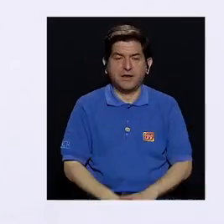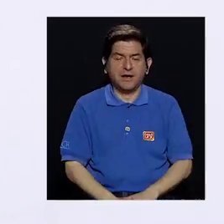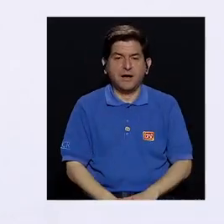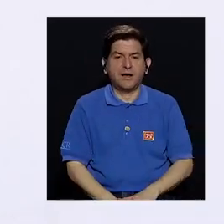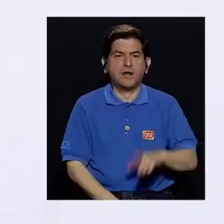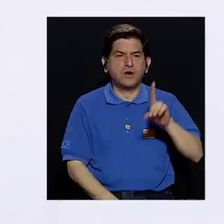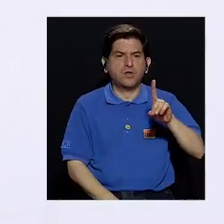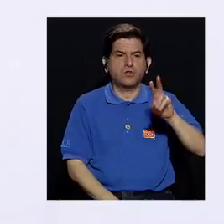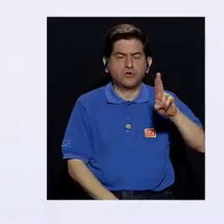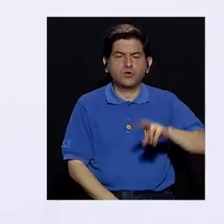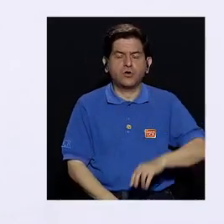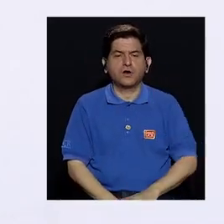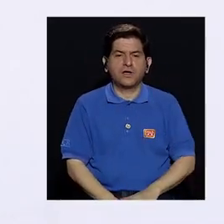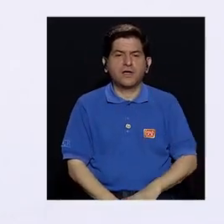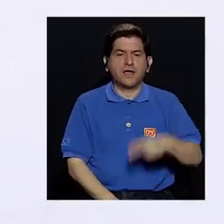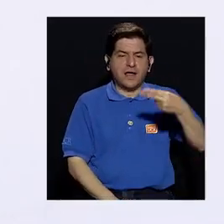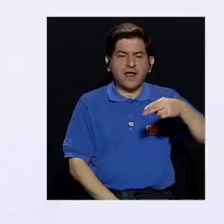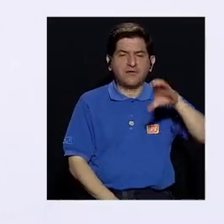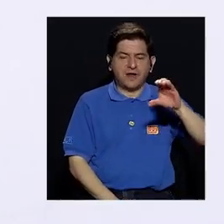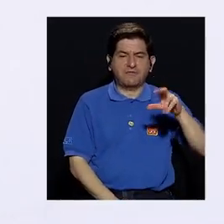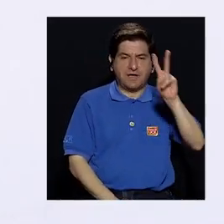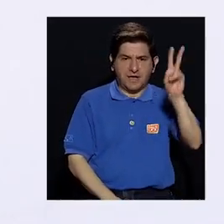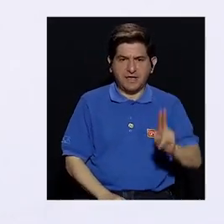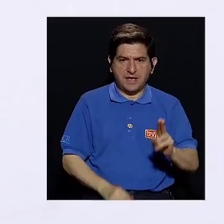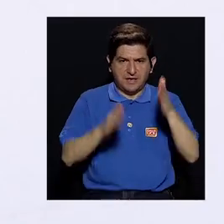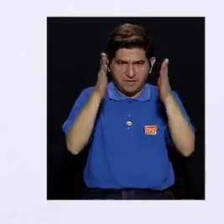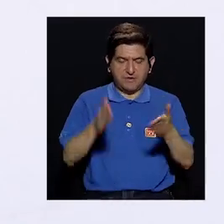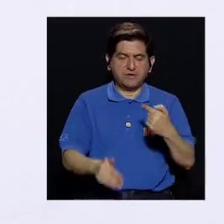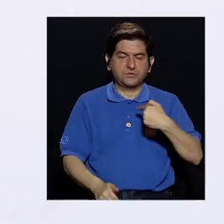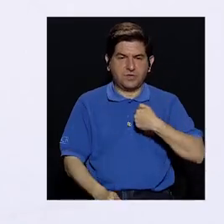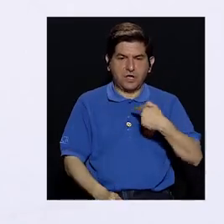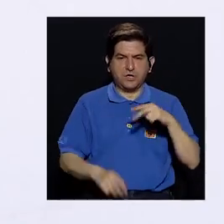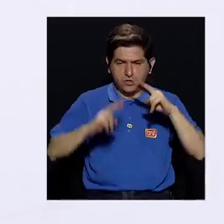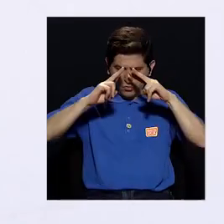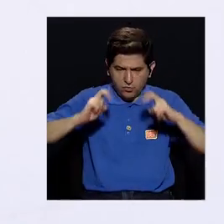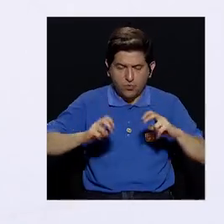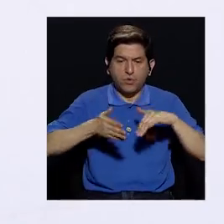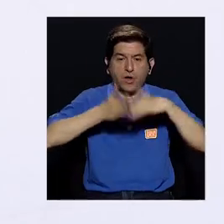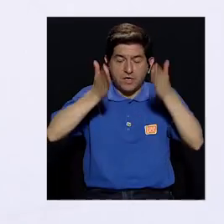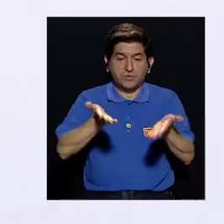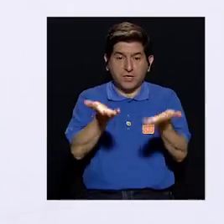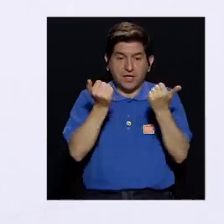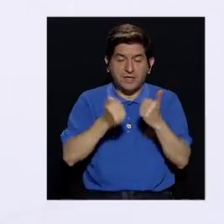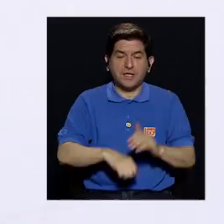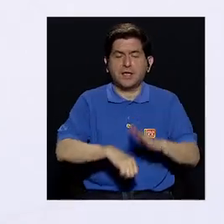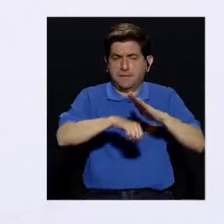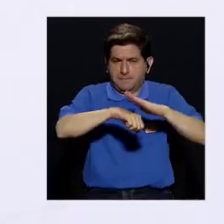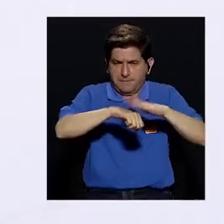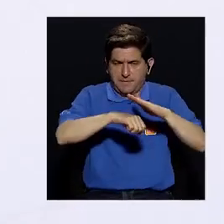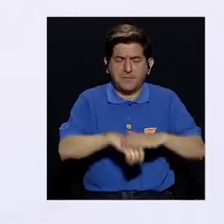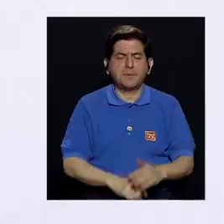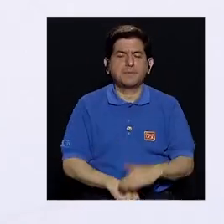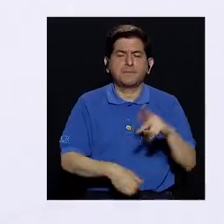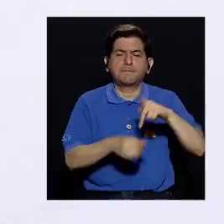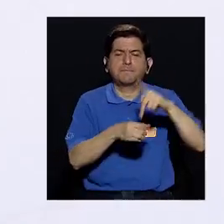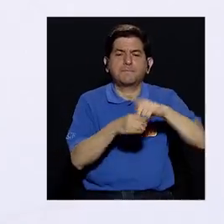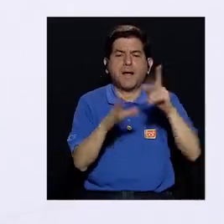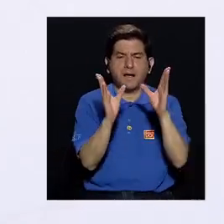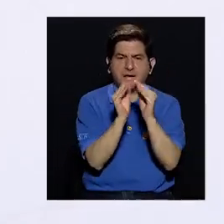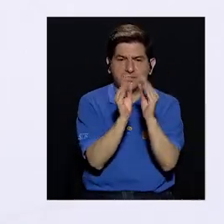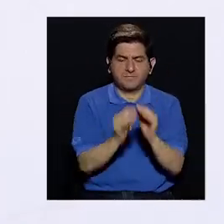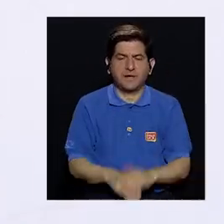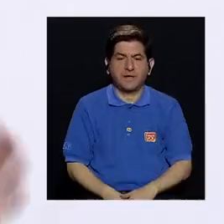doctor henri caballero de venezuela y yo revisamos entonces los alumnos que quieren ir a hacer una estancia participar en un congreso